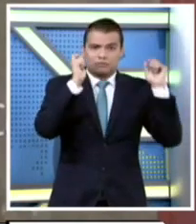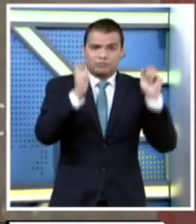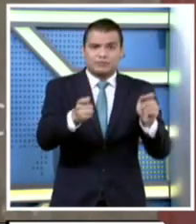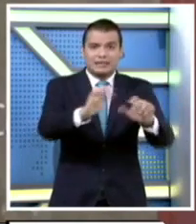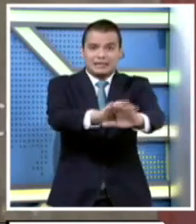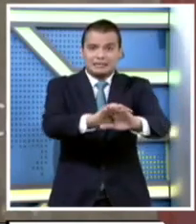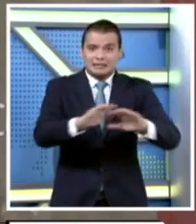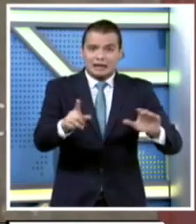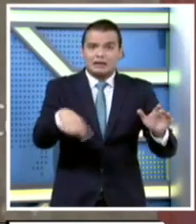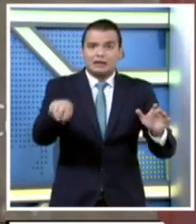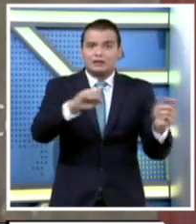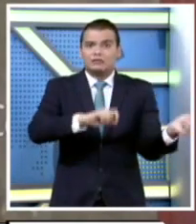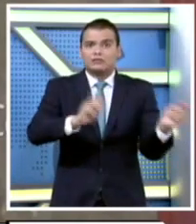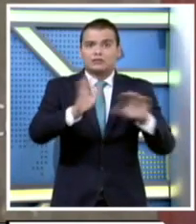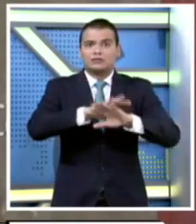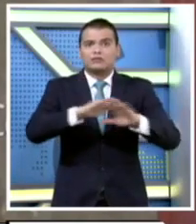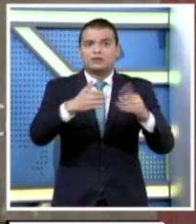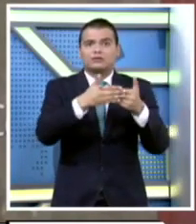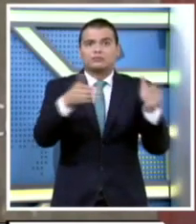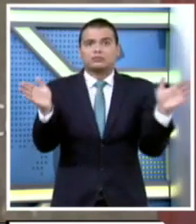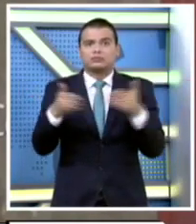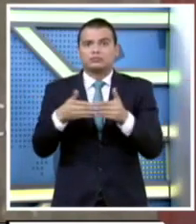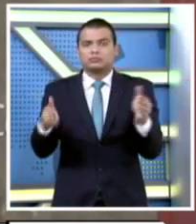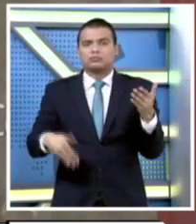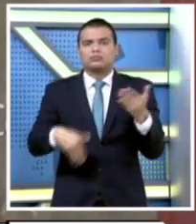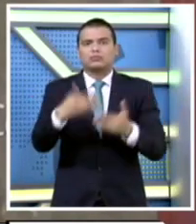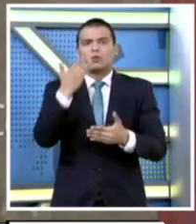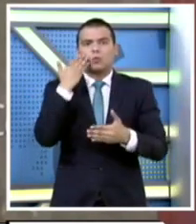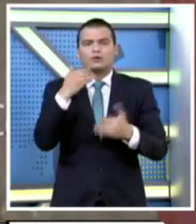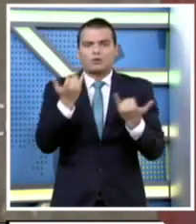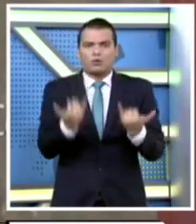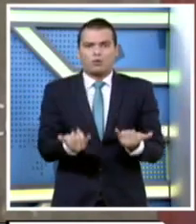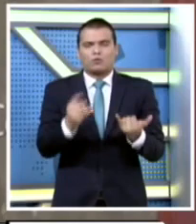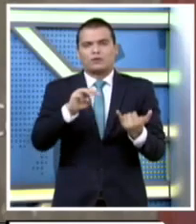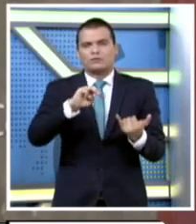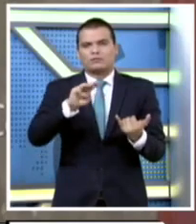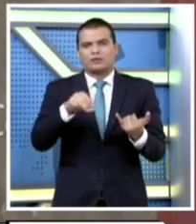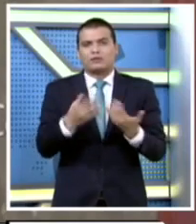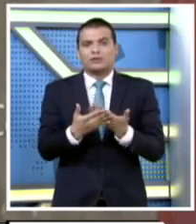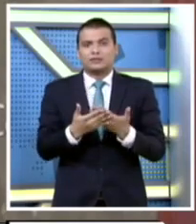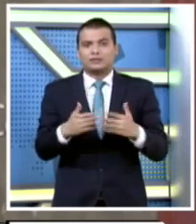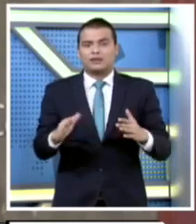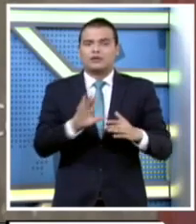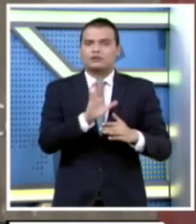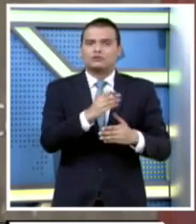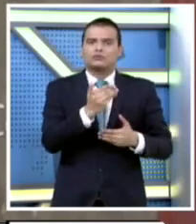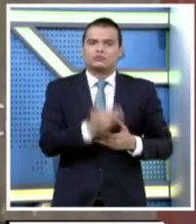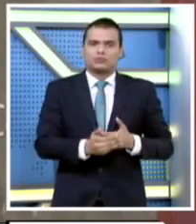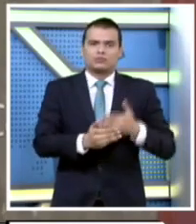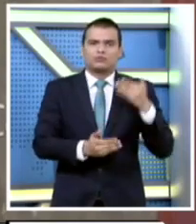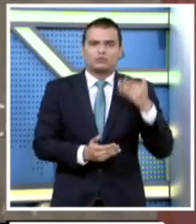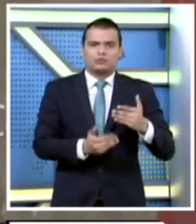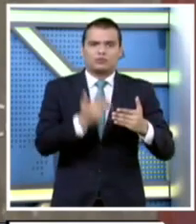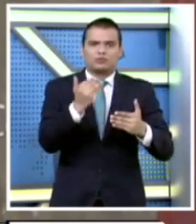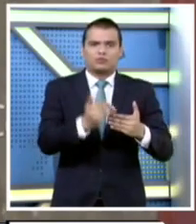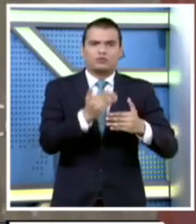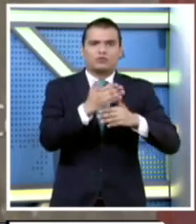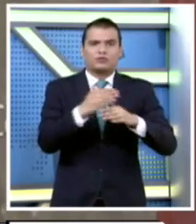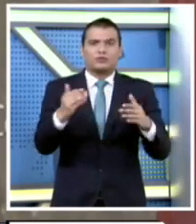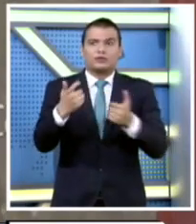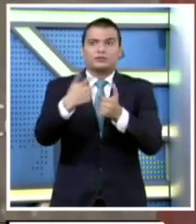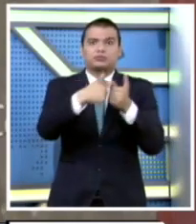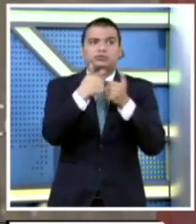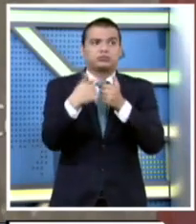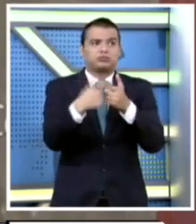que ya tienen la posibilidad de funcionar, lo van a empezar a hacer a partir de hoy. Recuerdo que es de manera paulatina, no está abierta la inscripción para